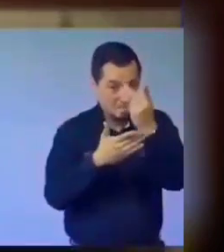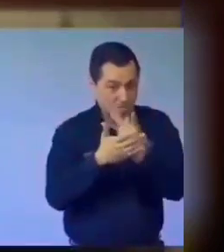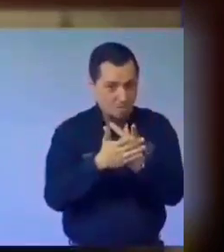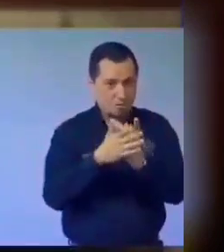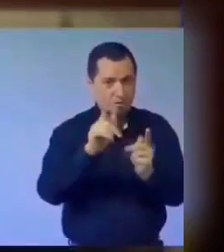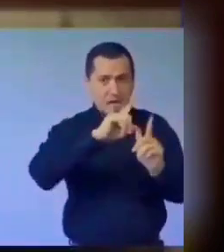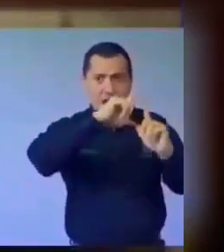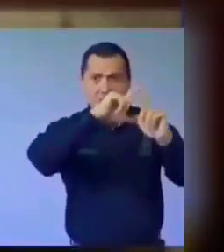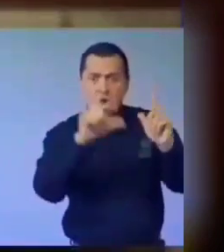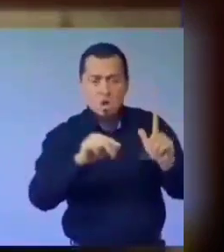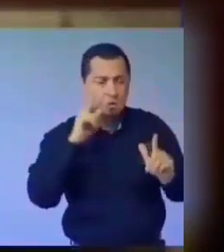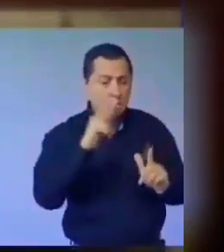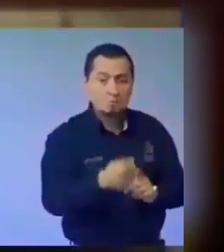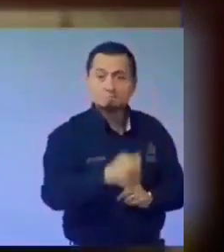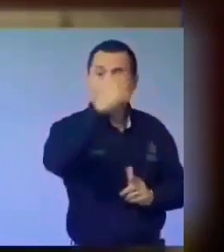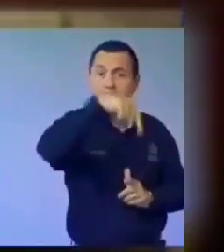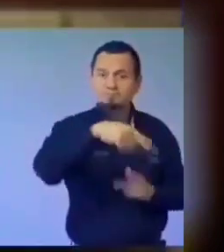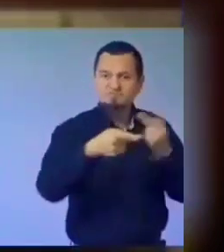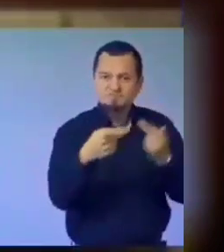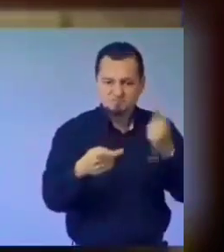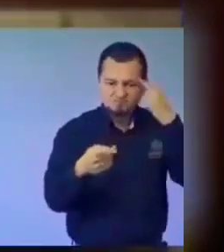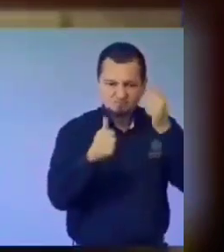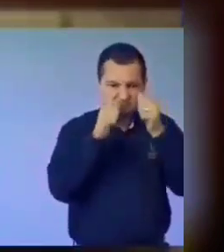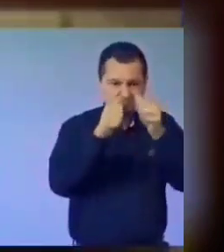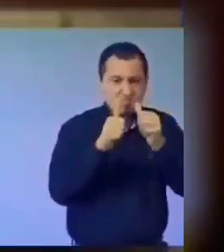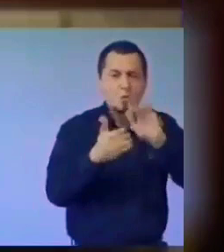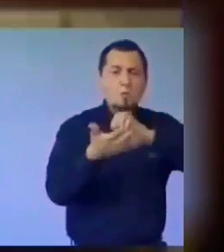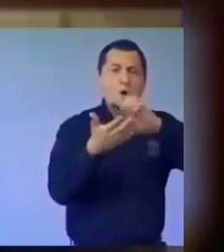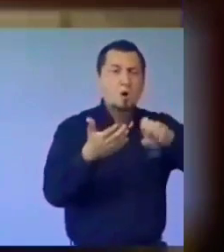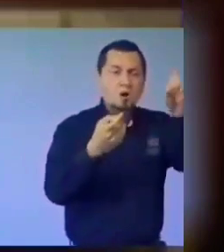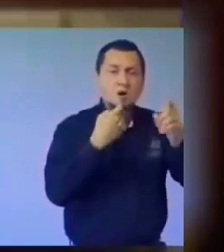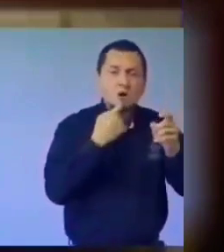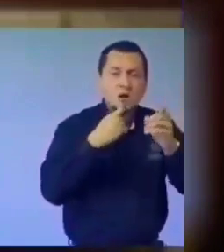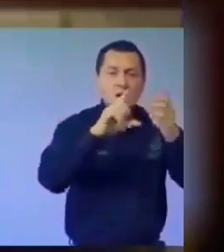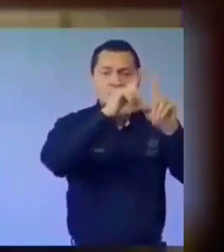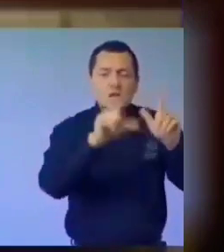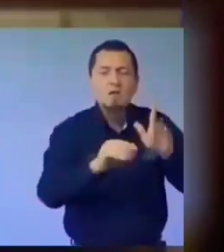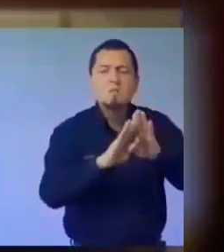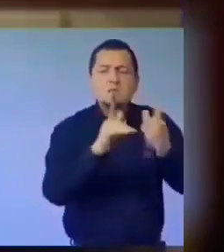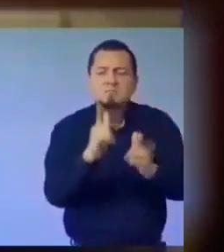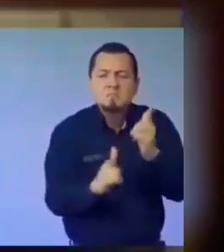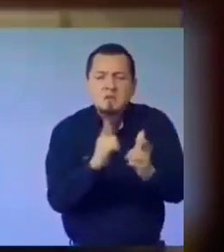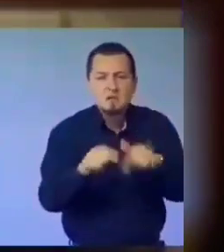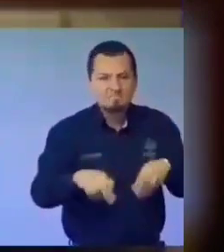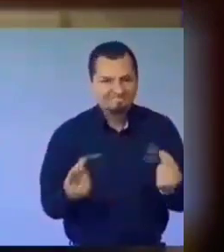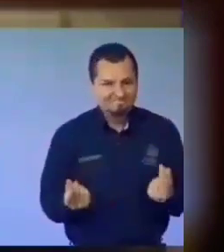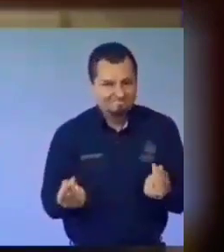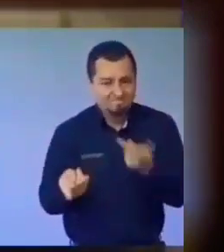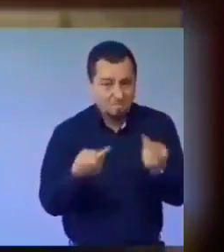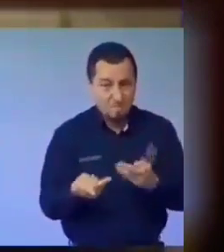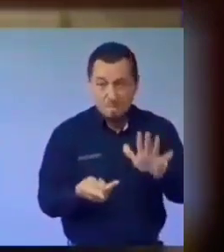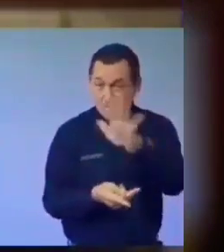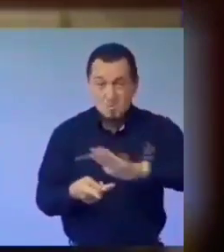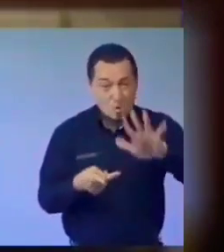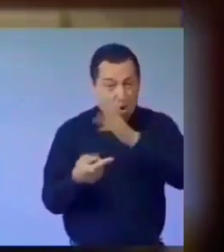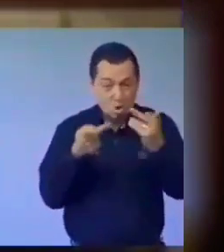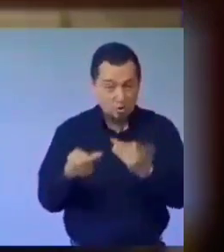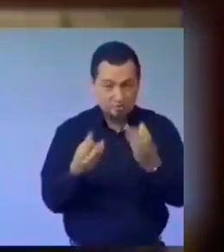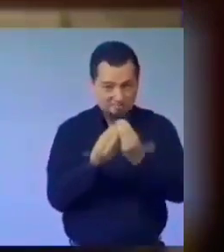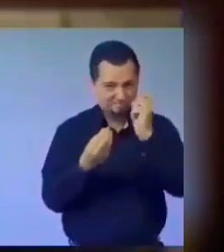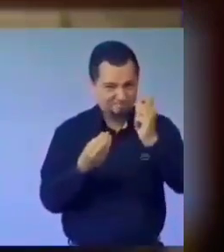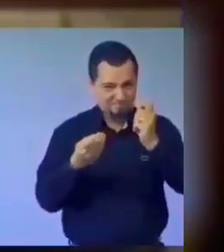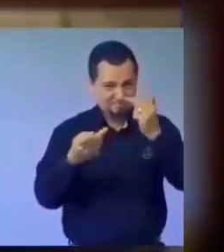en un referente nacional que contrasta con el modelo pasivo y aleatorio impulsado por el gobierno federal. En resumen, todos los